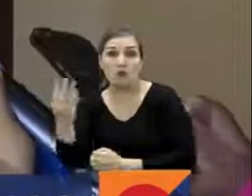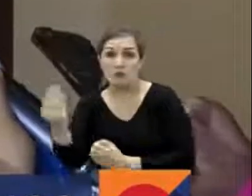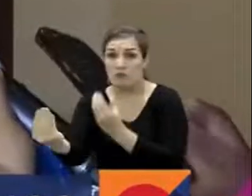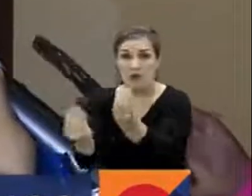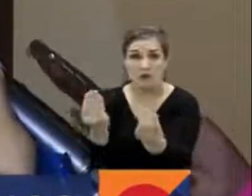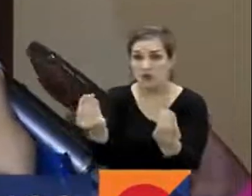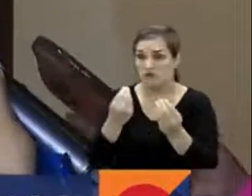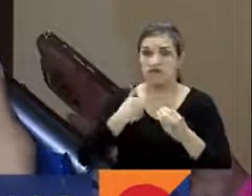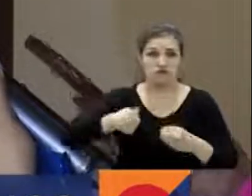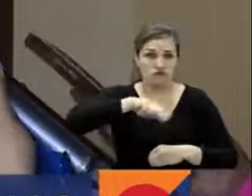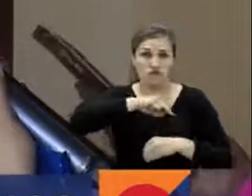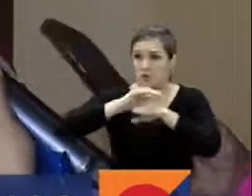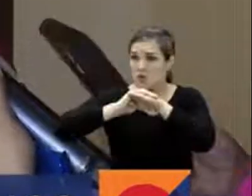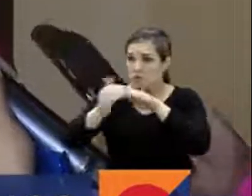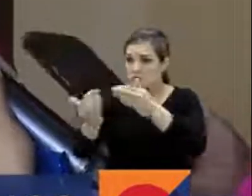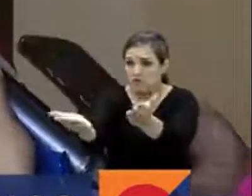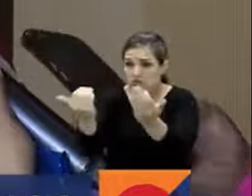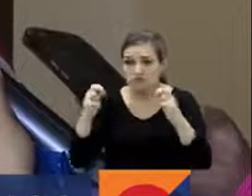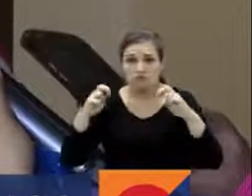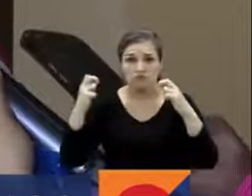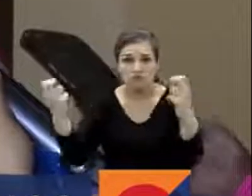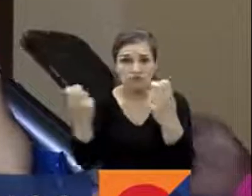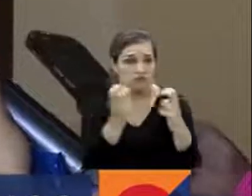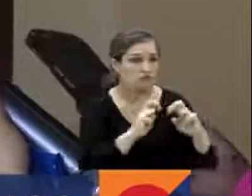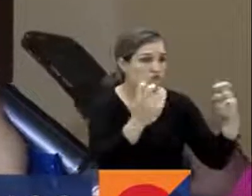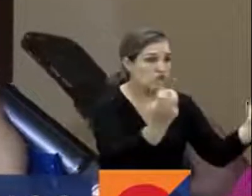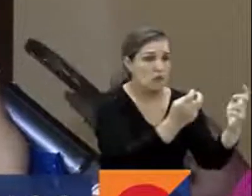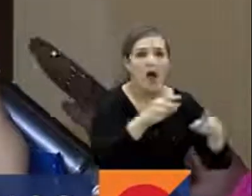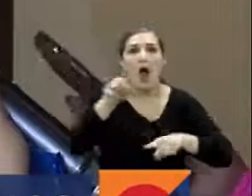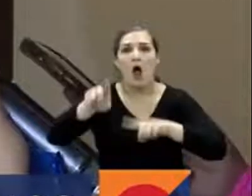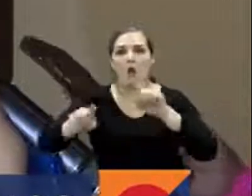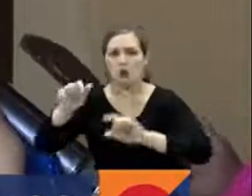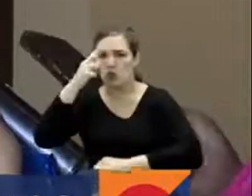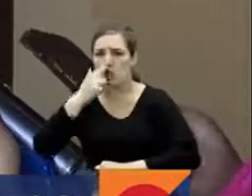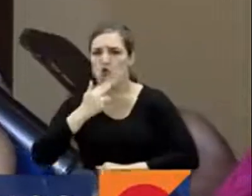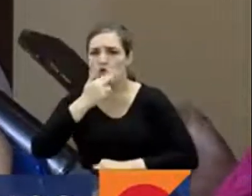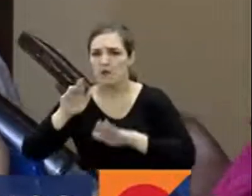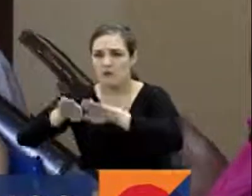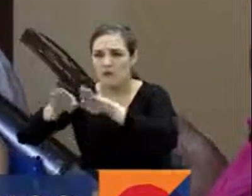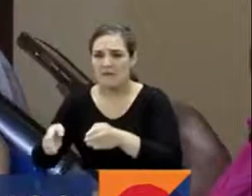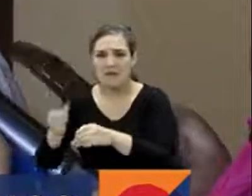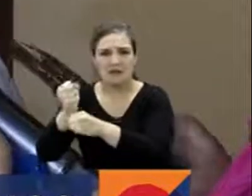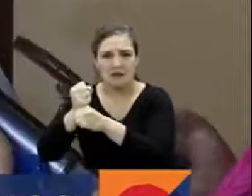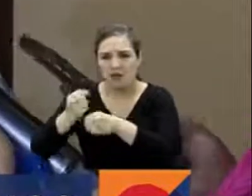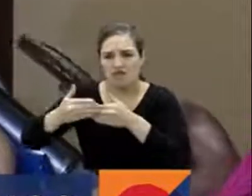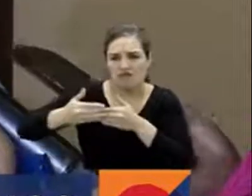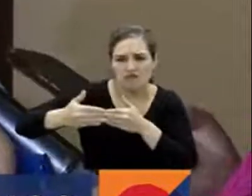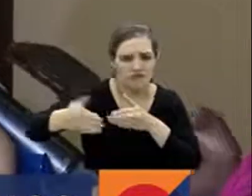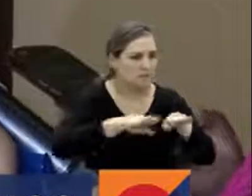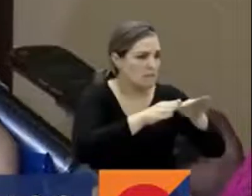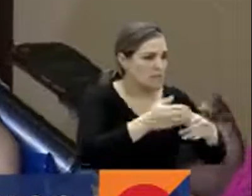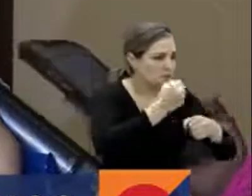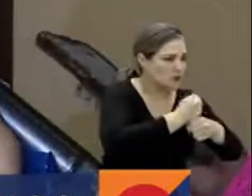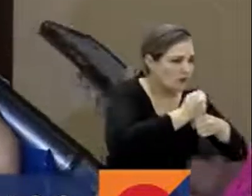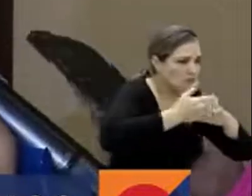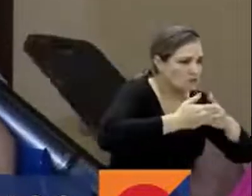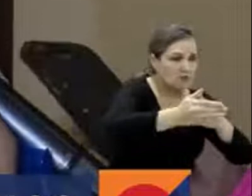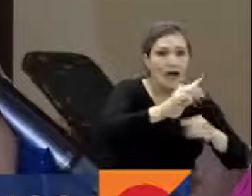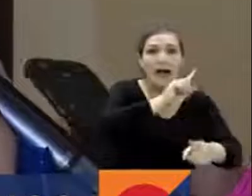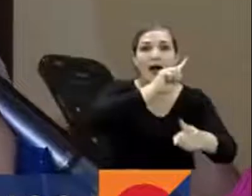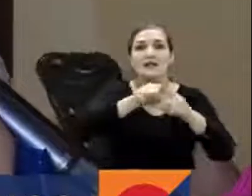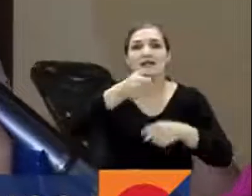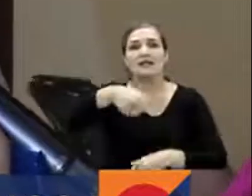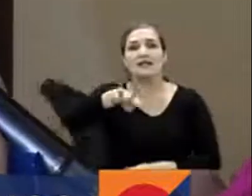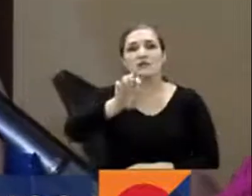Los invitamos a que definan, algunos ya lo han hecho, sus compromisarios para empezar en mesas de trabajo que se extenderán de aquí al 19 de julio, como suele ocurrir,